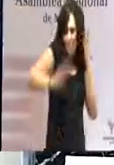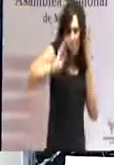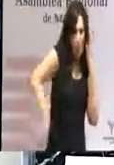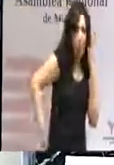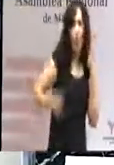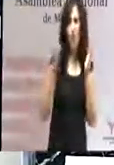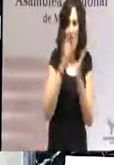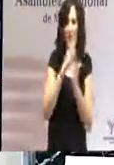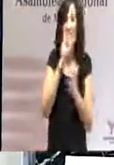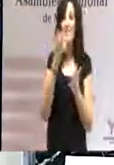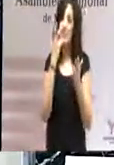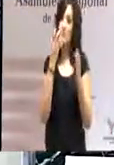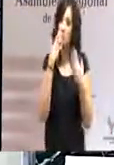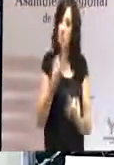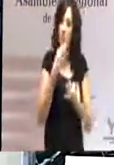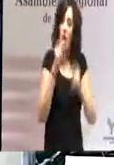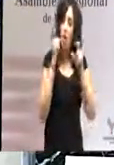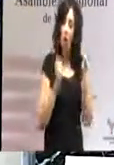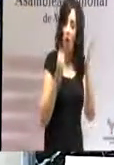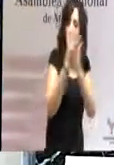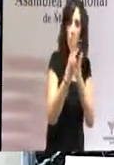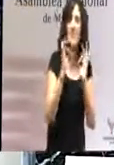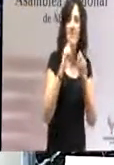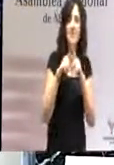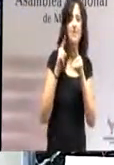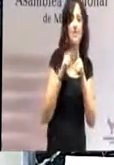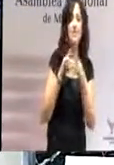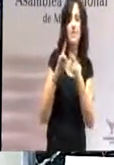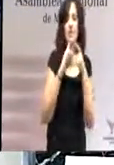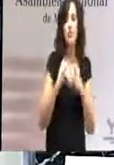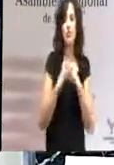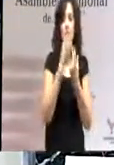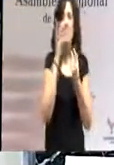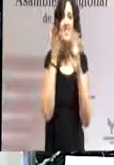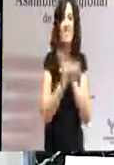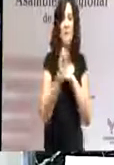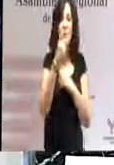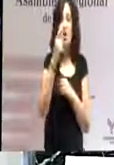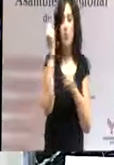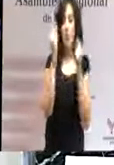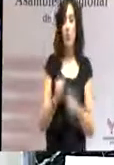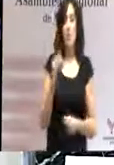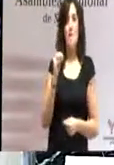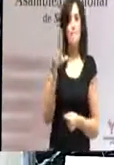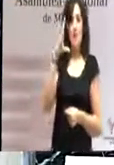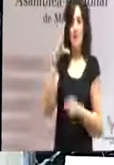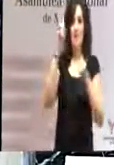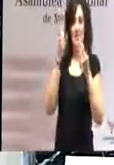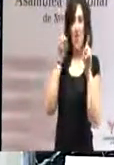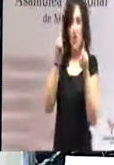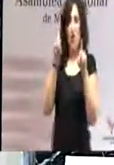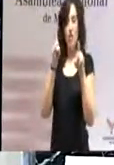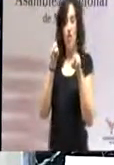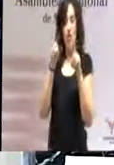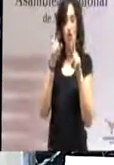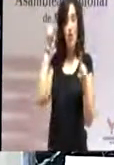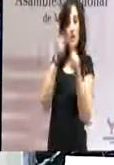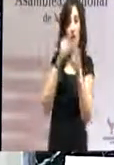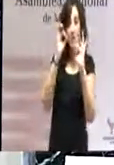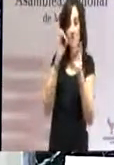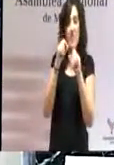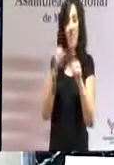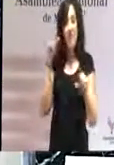apuesta por la educación como vía de progreso social, la primera medida que tomar es aumentar su dotación presupuestaria, señor presidente, y llevarla a los niveles previos